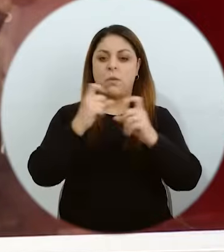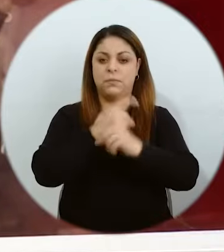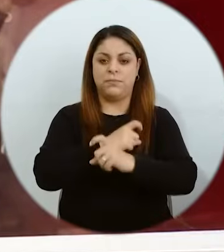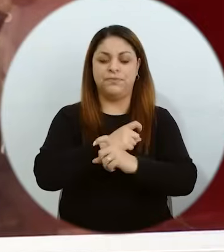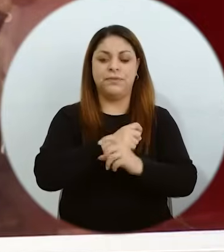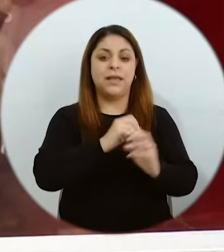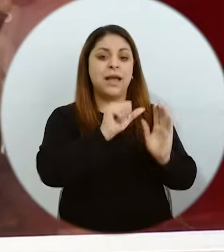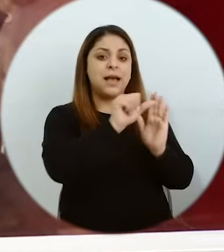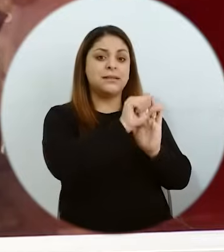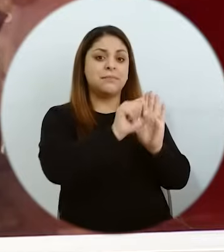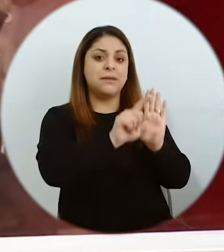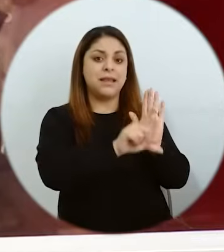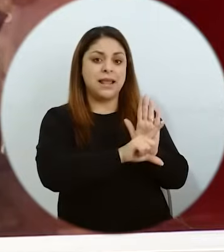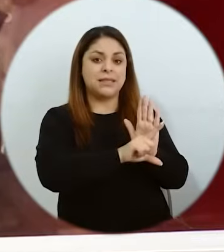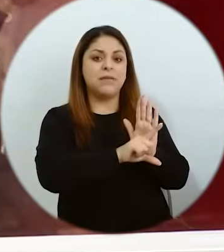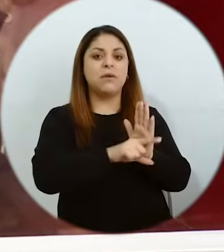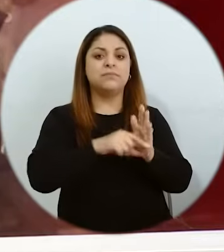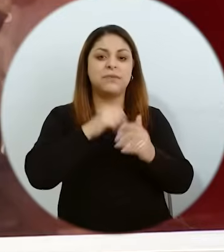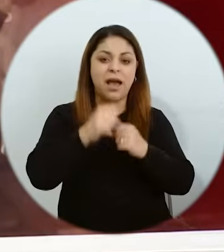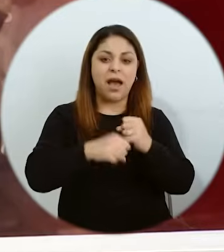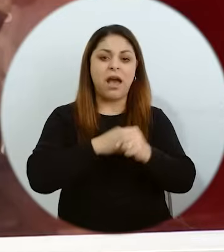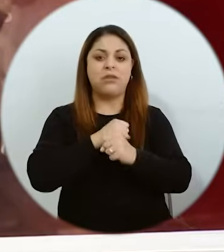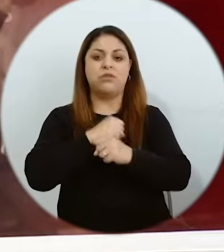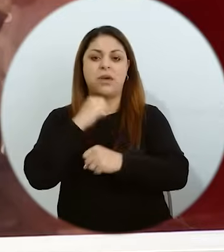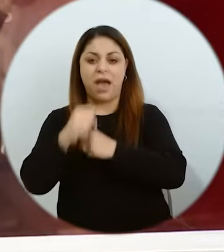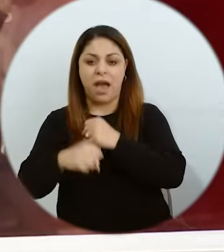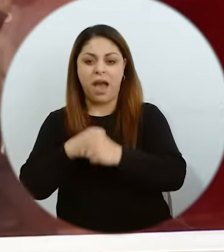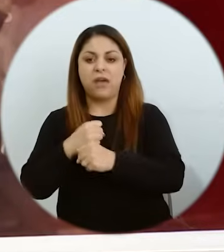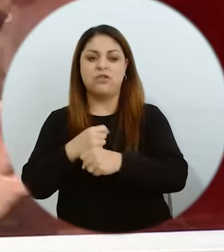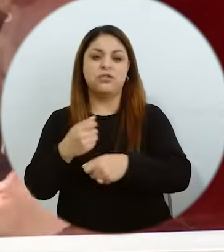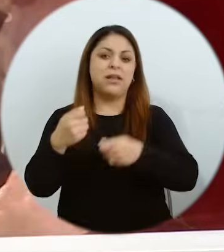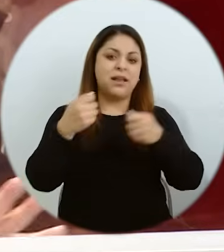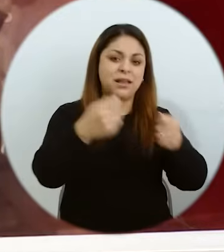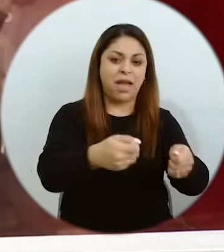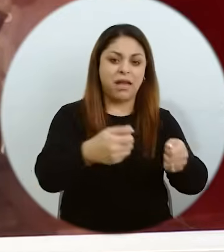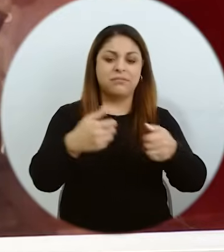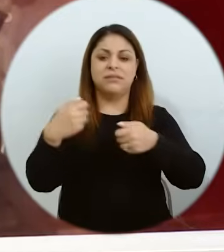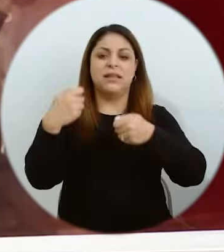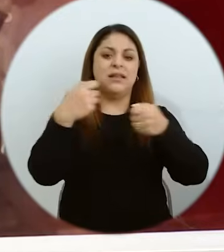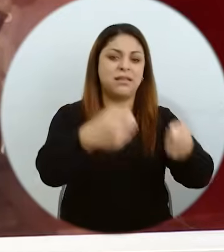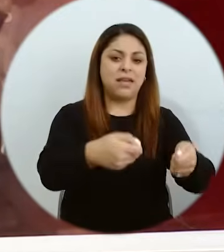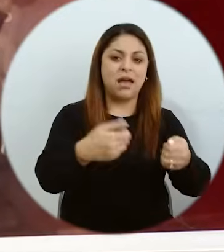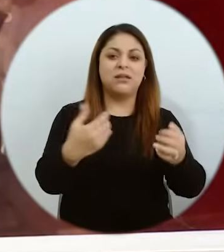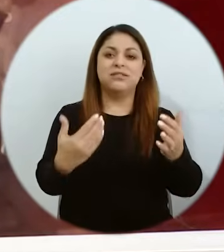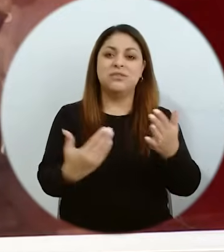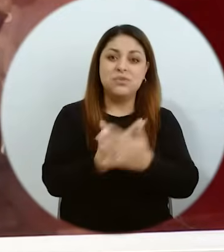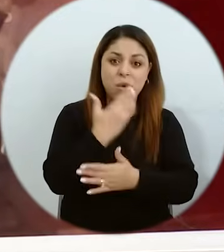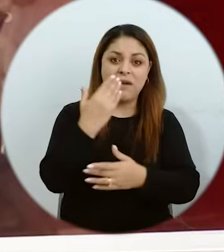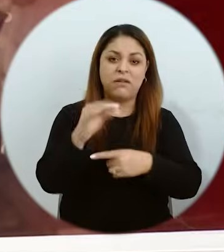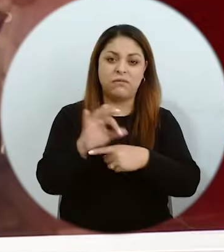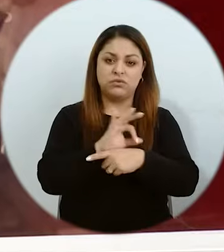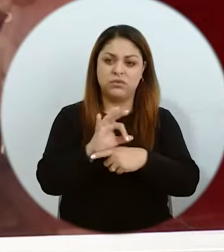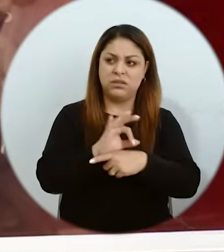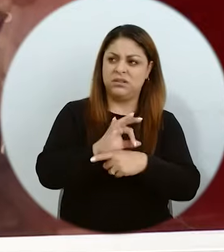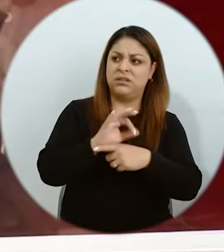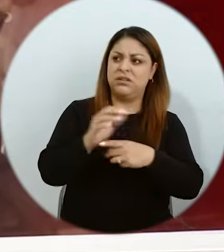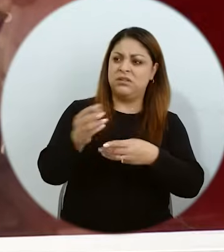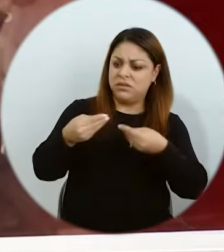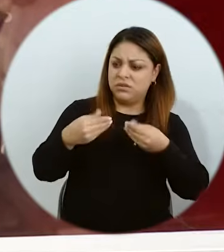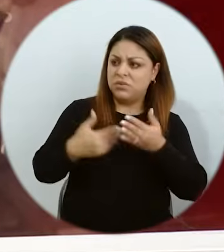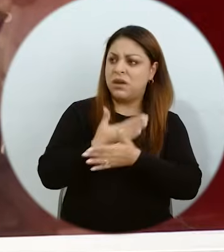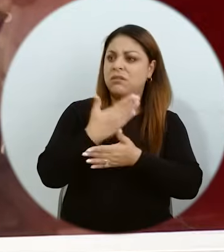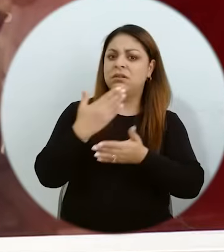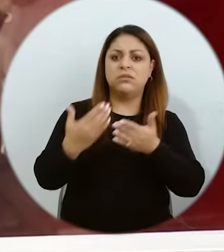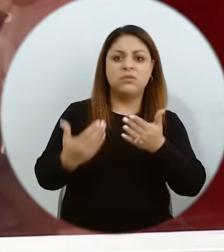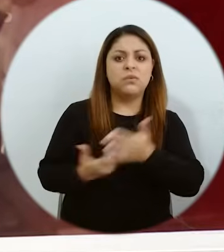Legislativa todos los años le aprueba nuevas funciones al Poder Judicial. Todos los años. Usted contabiliza 30, 40